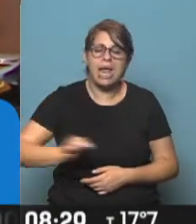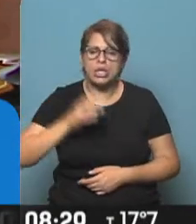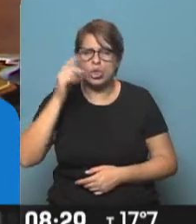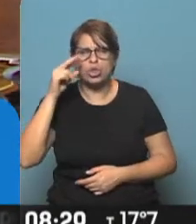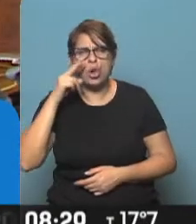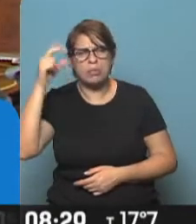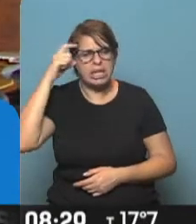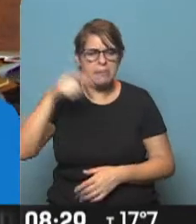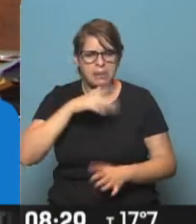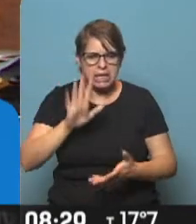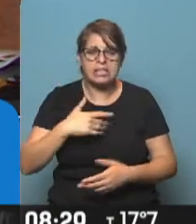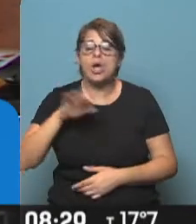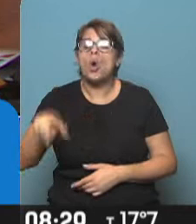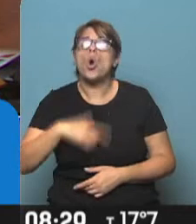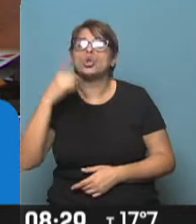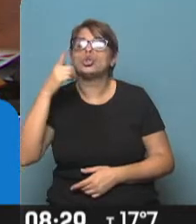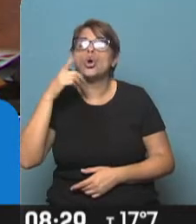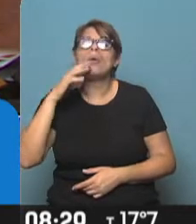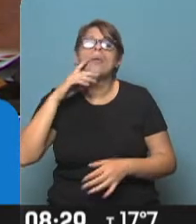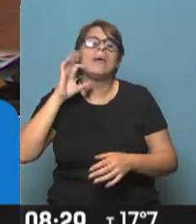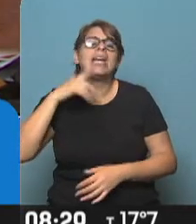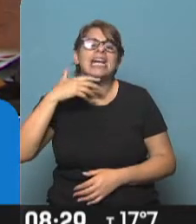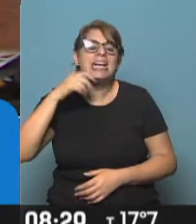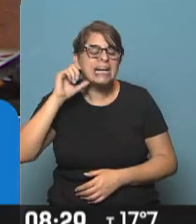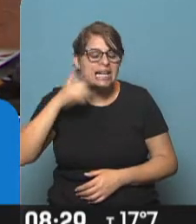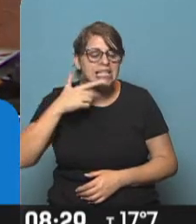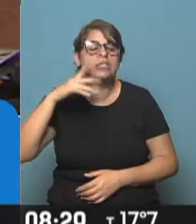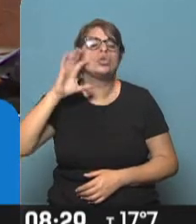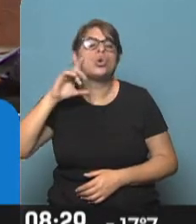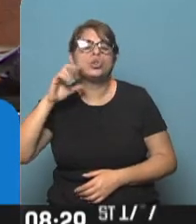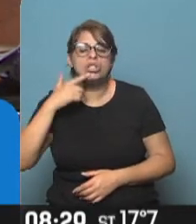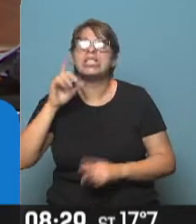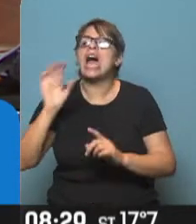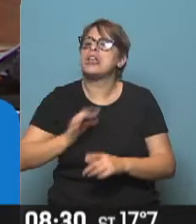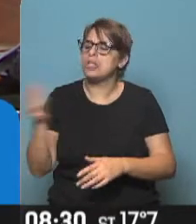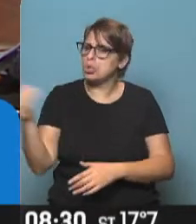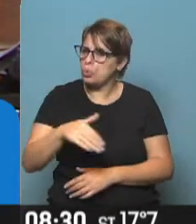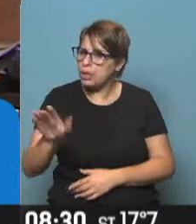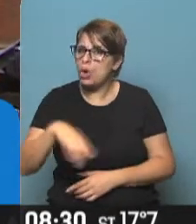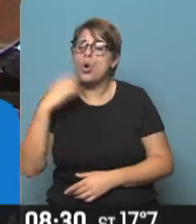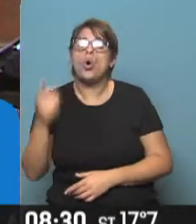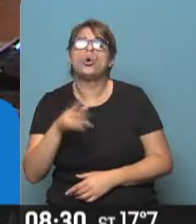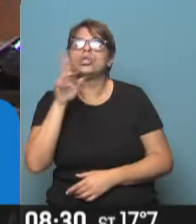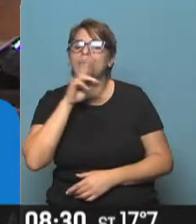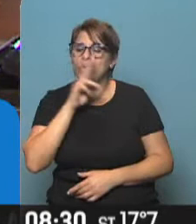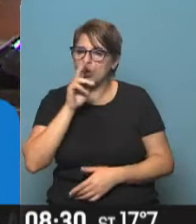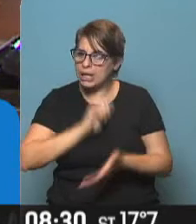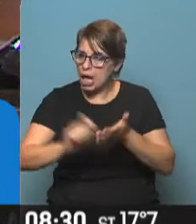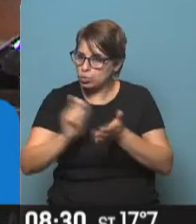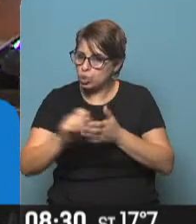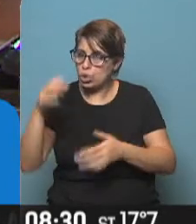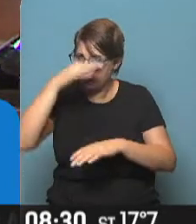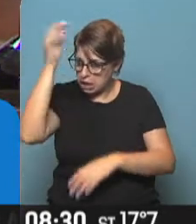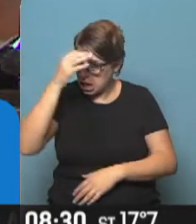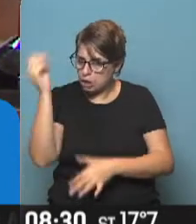mario vargas llosa otro ganador del nobel que está viniendo todos los años y en ellas mina reza una autora teatral súper importante en el mundo de la cual